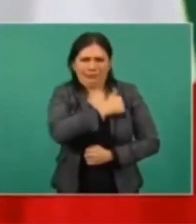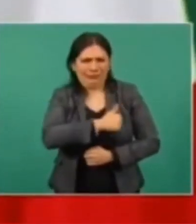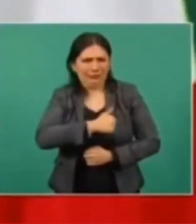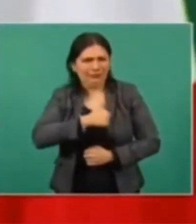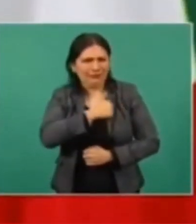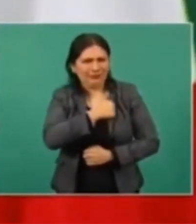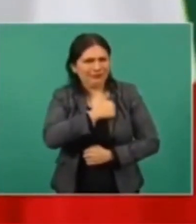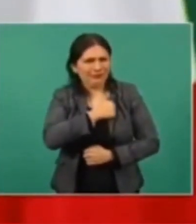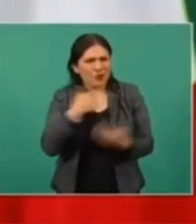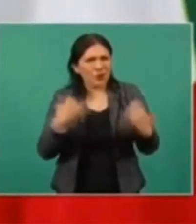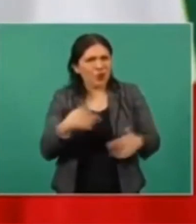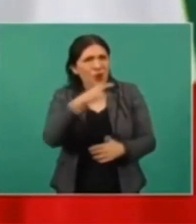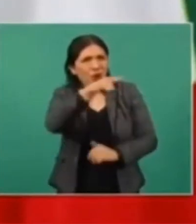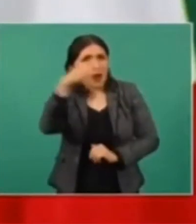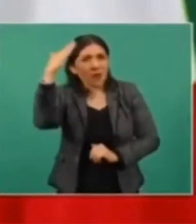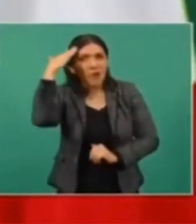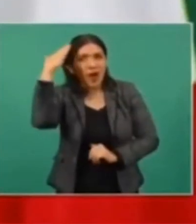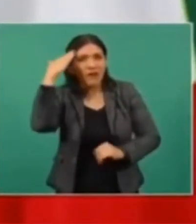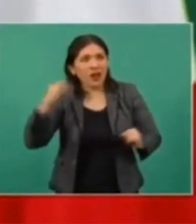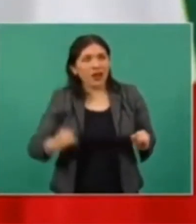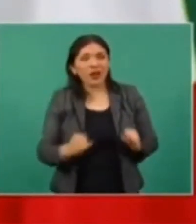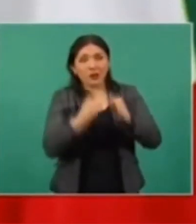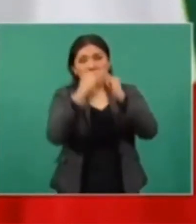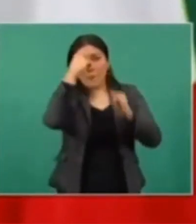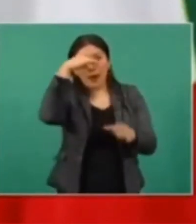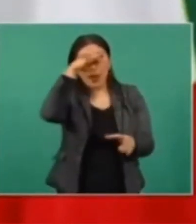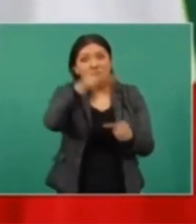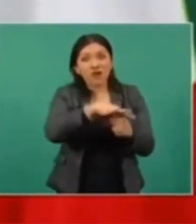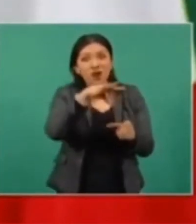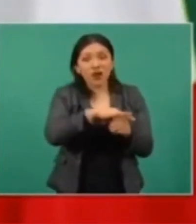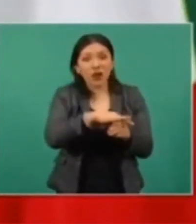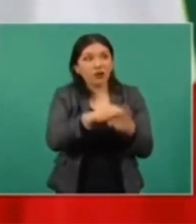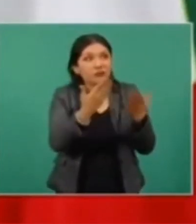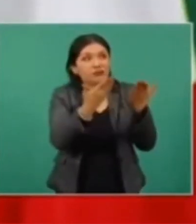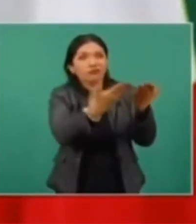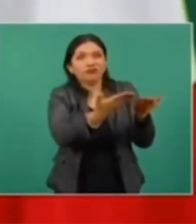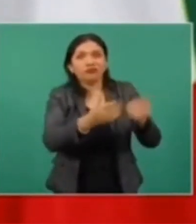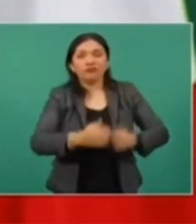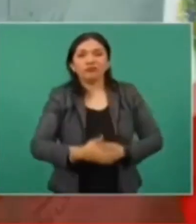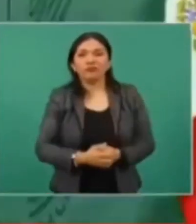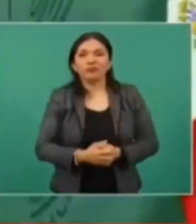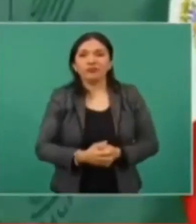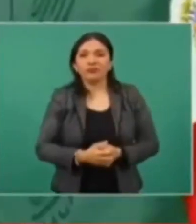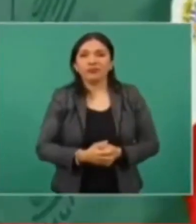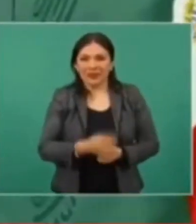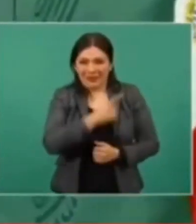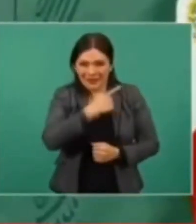que el órgano electoral de nuestro país, en vez de